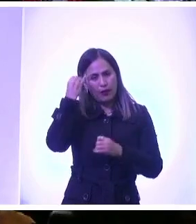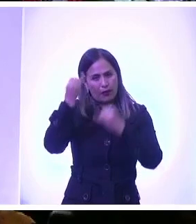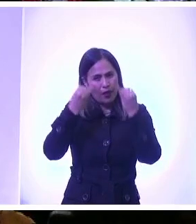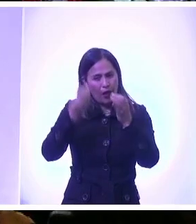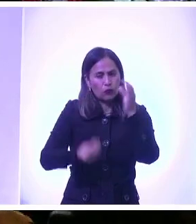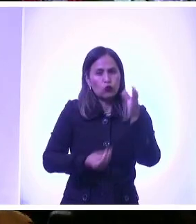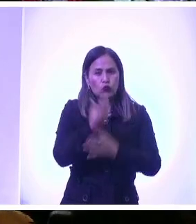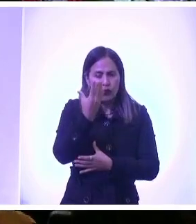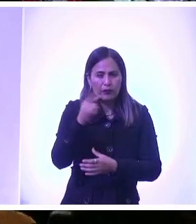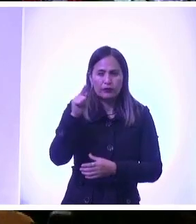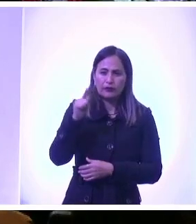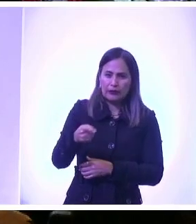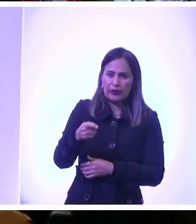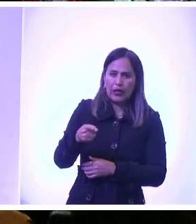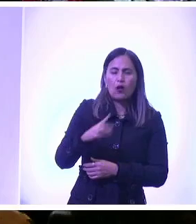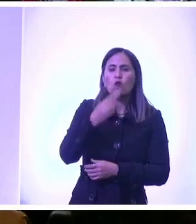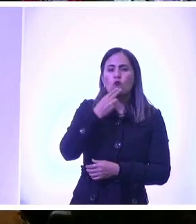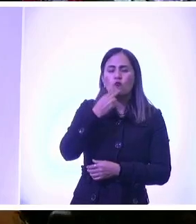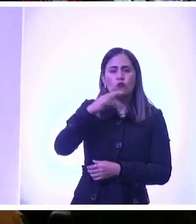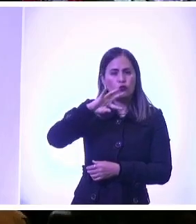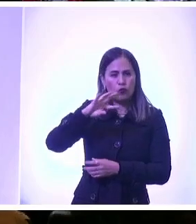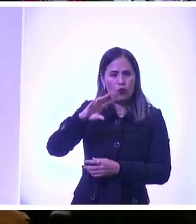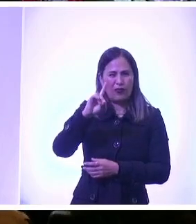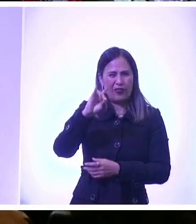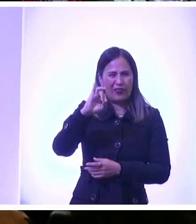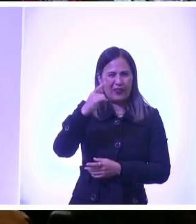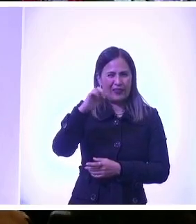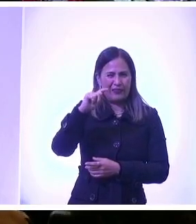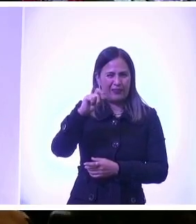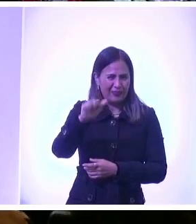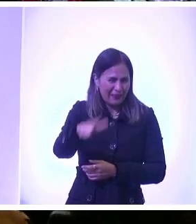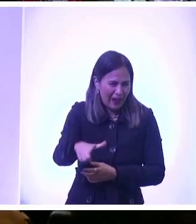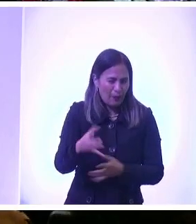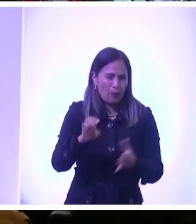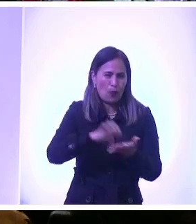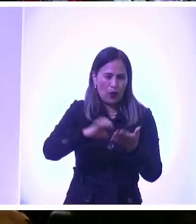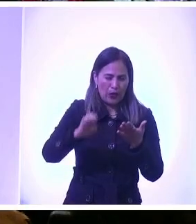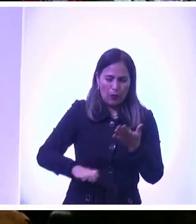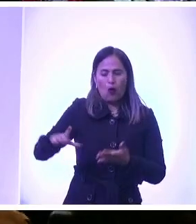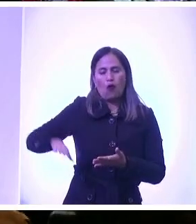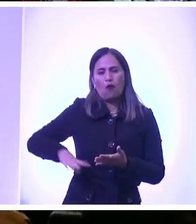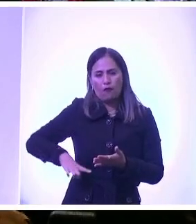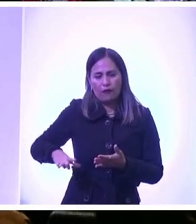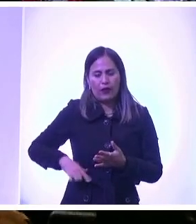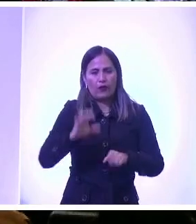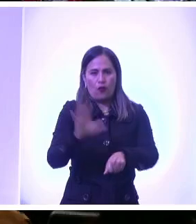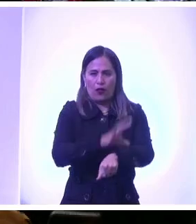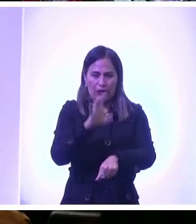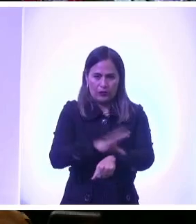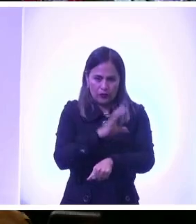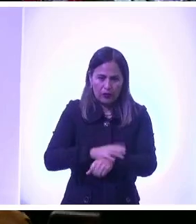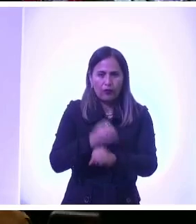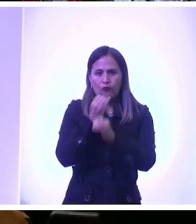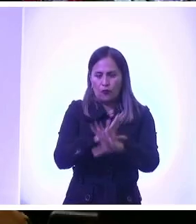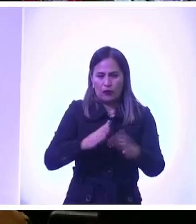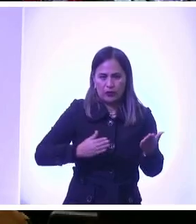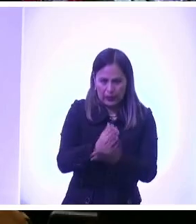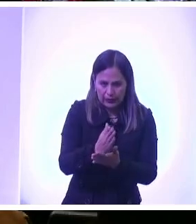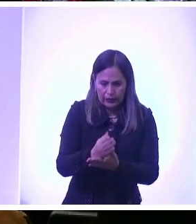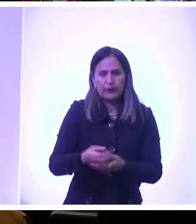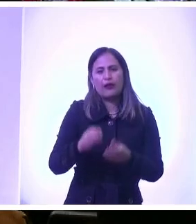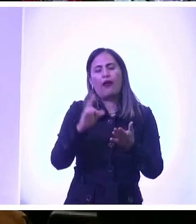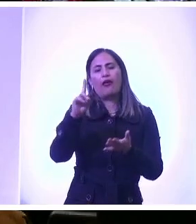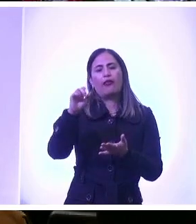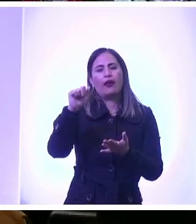digital es crucial para todo esto que estamos platicando temas como gobierno electrónico acceso a la información transparencia de